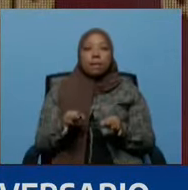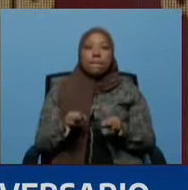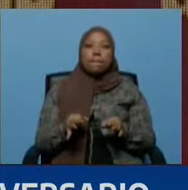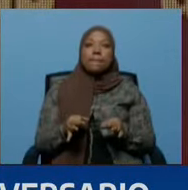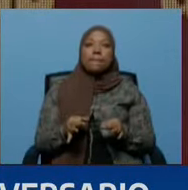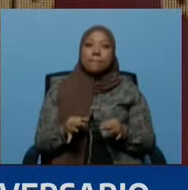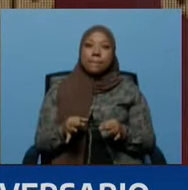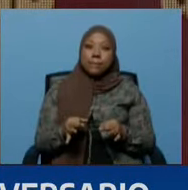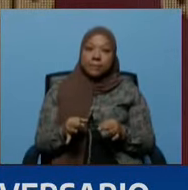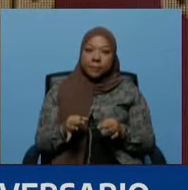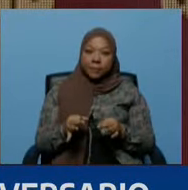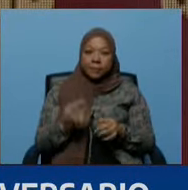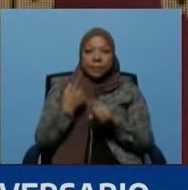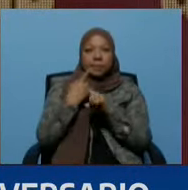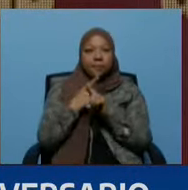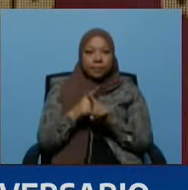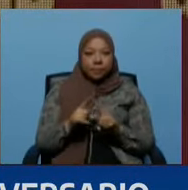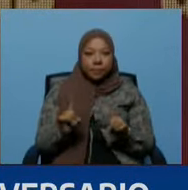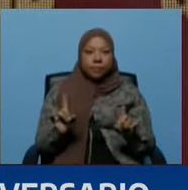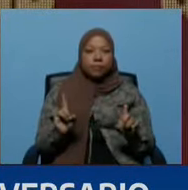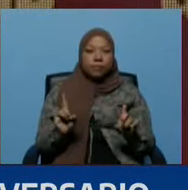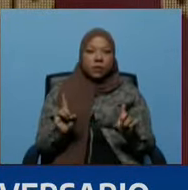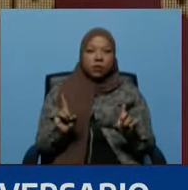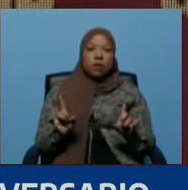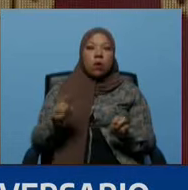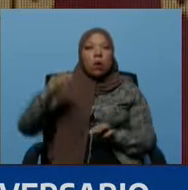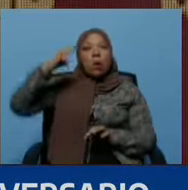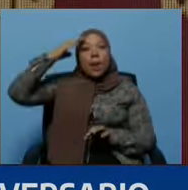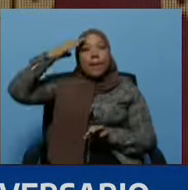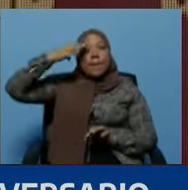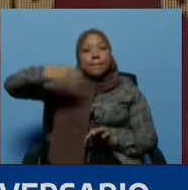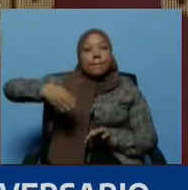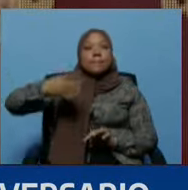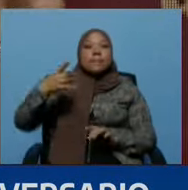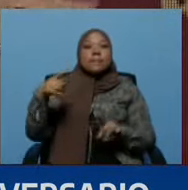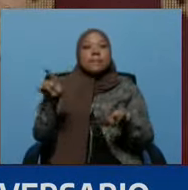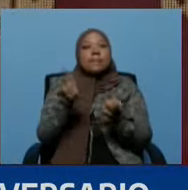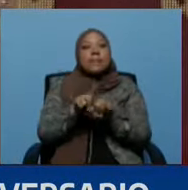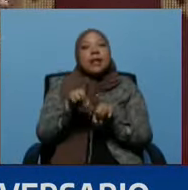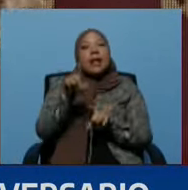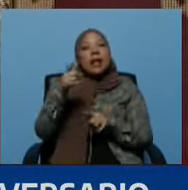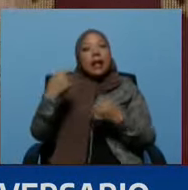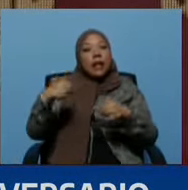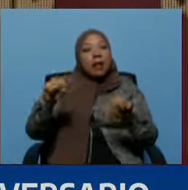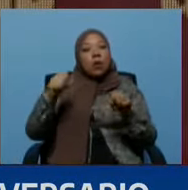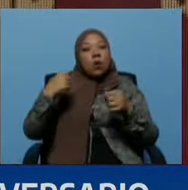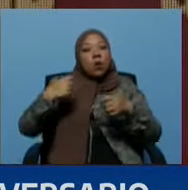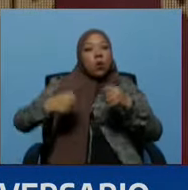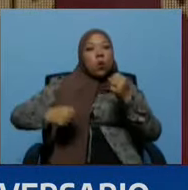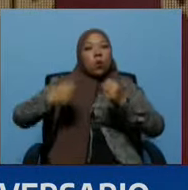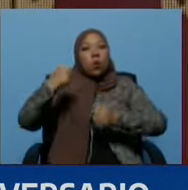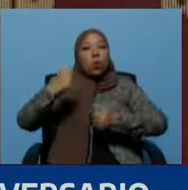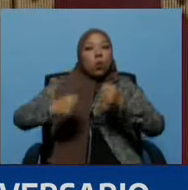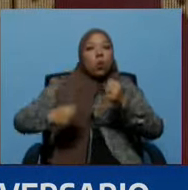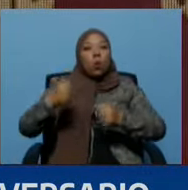yo no sabía que era el general. General Betancur, pero él venía entre la tropa, él mismo,